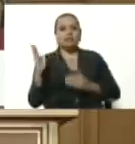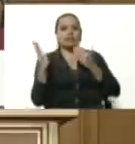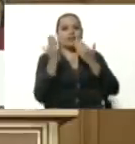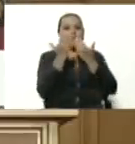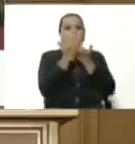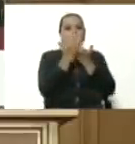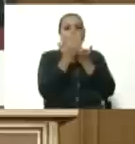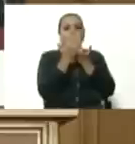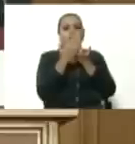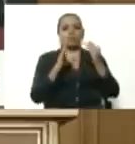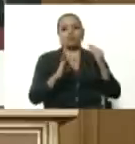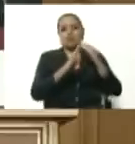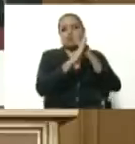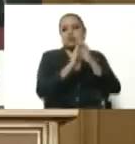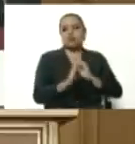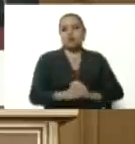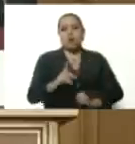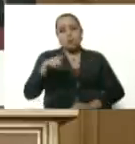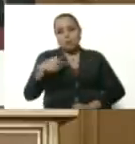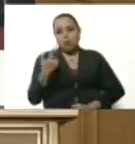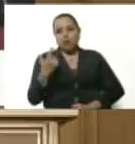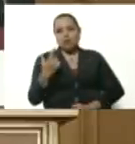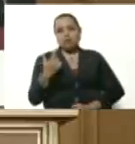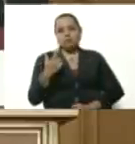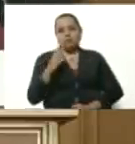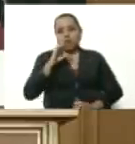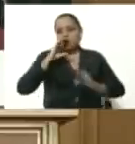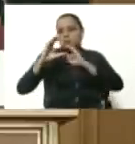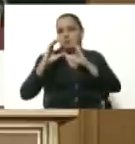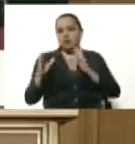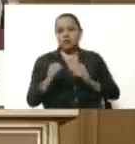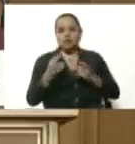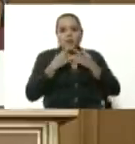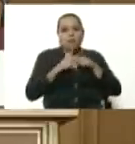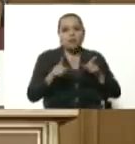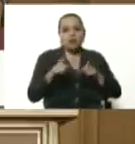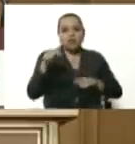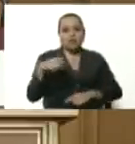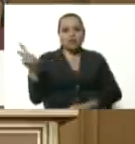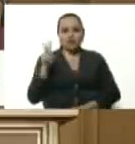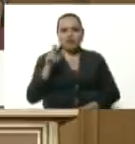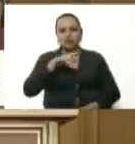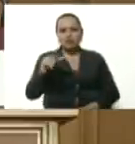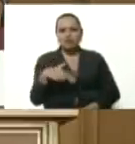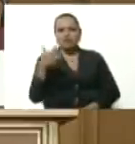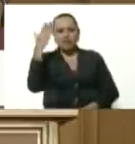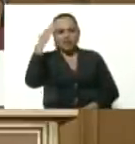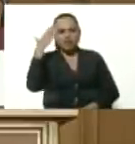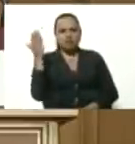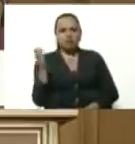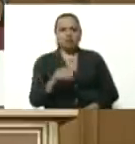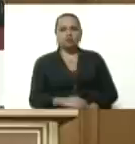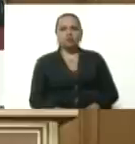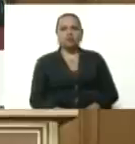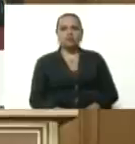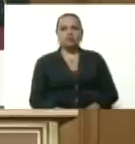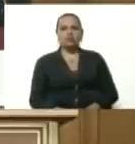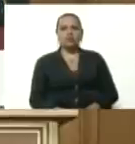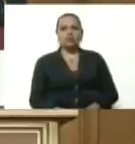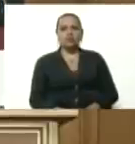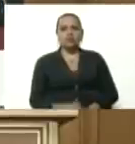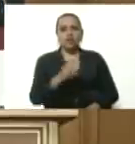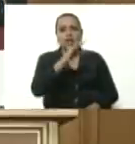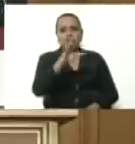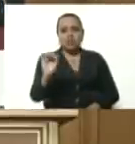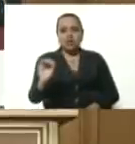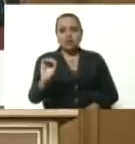sanción. Lo podrán tapar en los medios de comunicación, pero aquí en Venezuela sí sabemos nosotros a qué atenernos. Y por eso es que ese 30 de